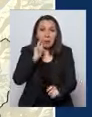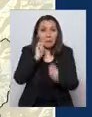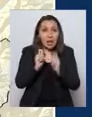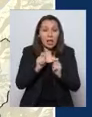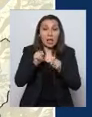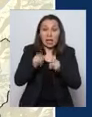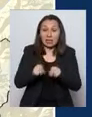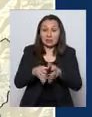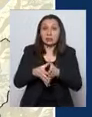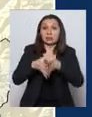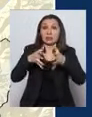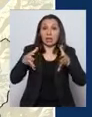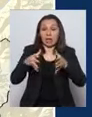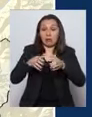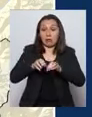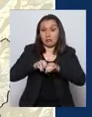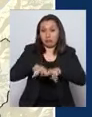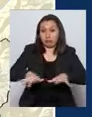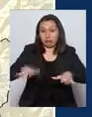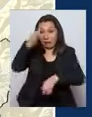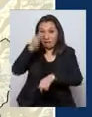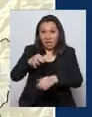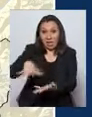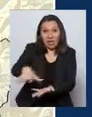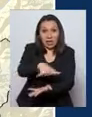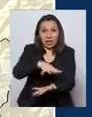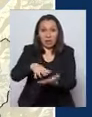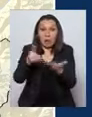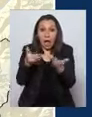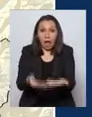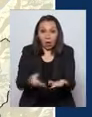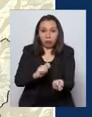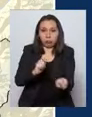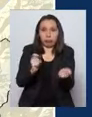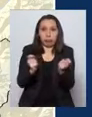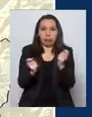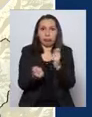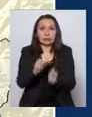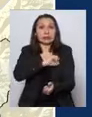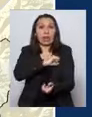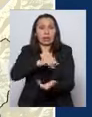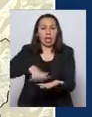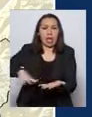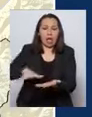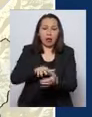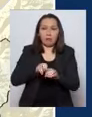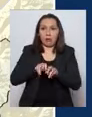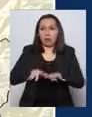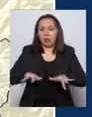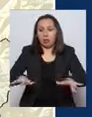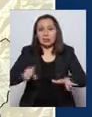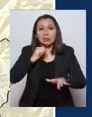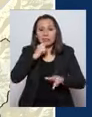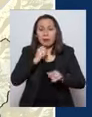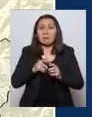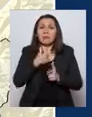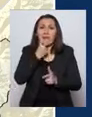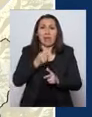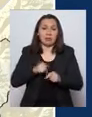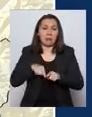de que este gran foco de enfermedad en el que se ha transformado el gran santiago significa una diseminación